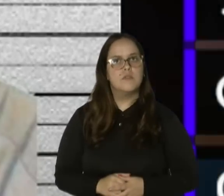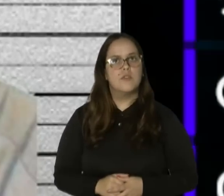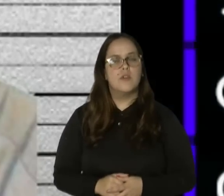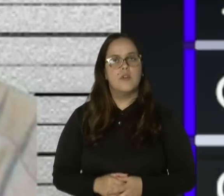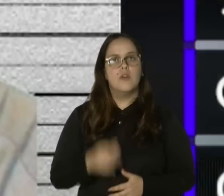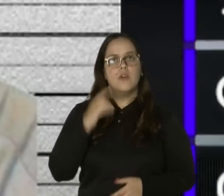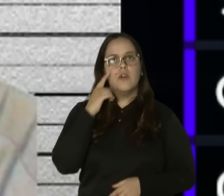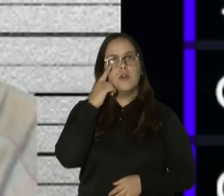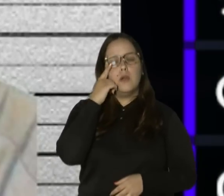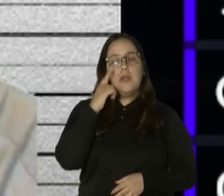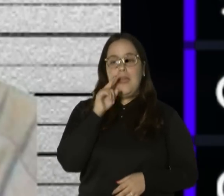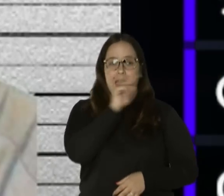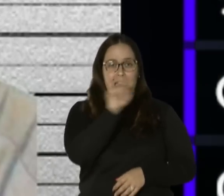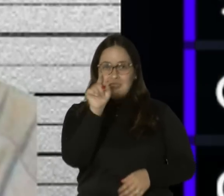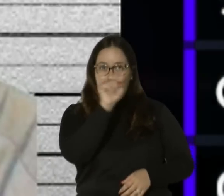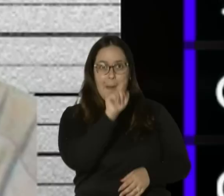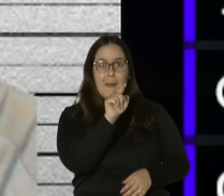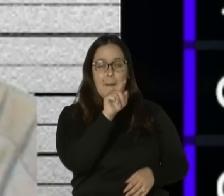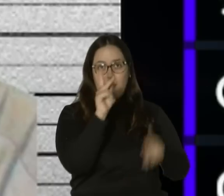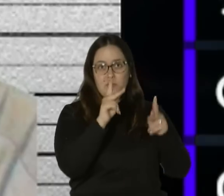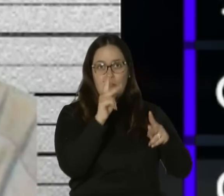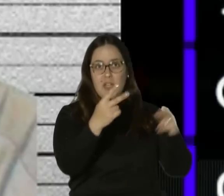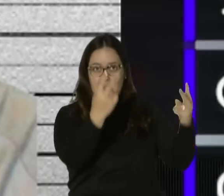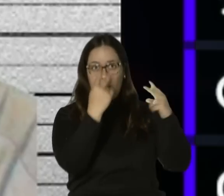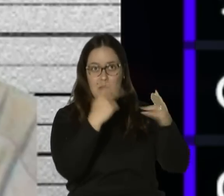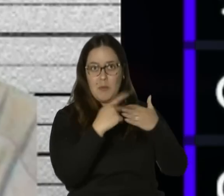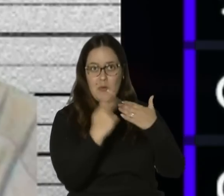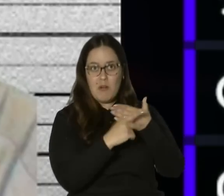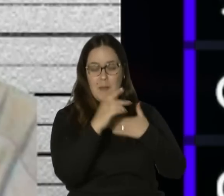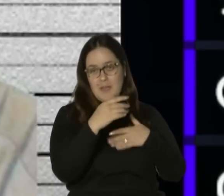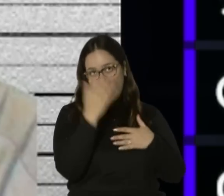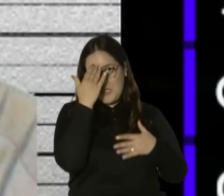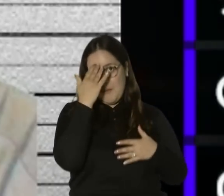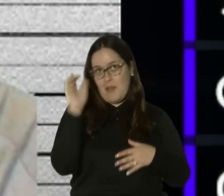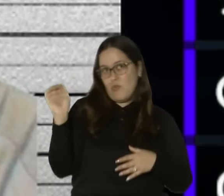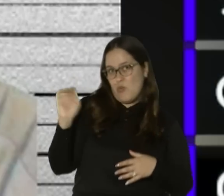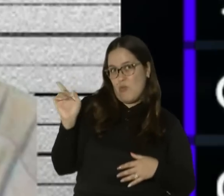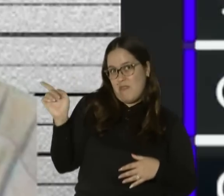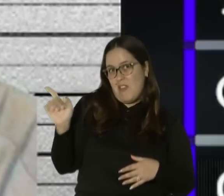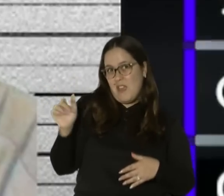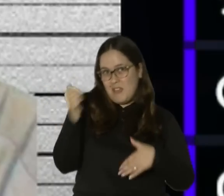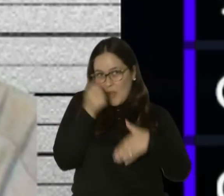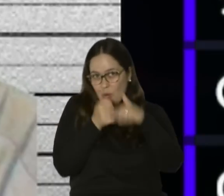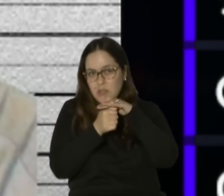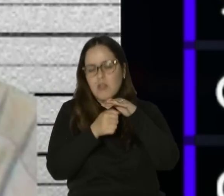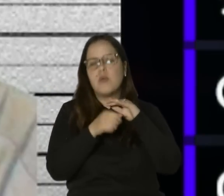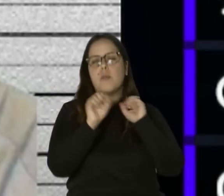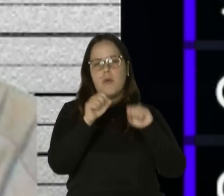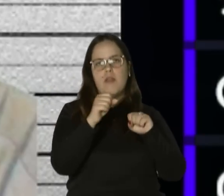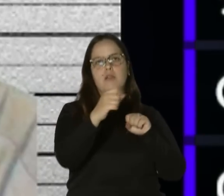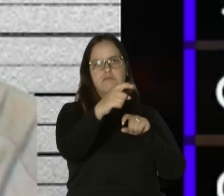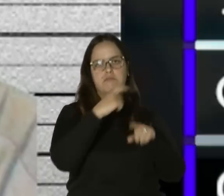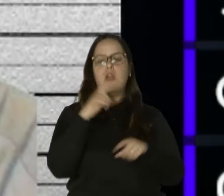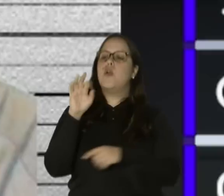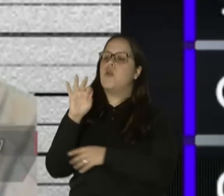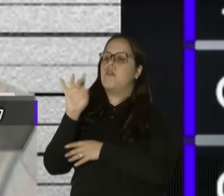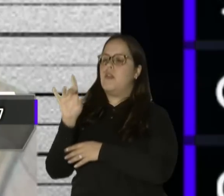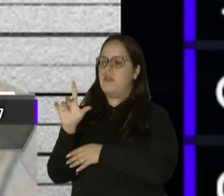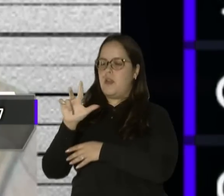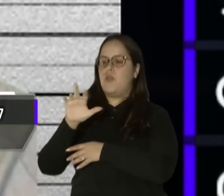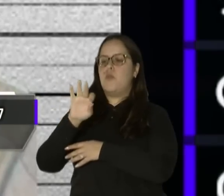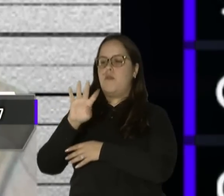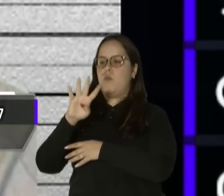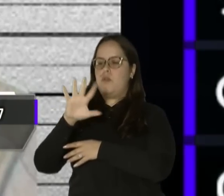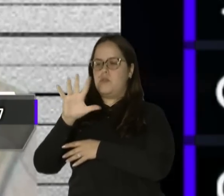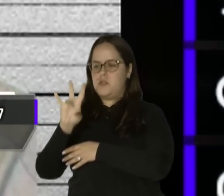aquellas personas que entiendan dónde puede estar escondido Gaby o Gabriel, comuníquese al 939-475